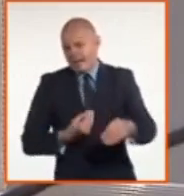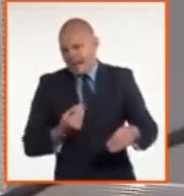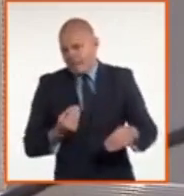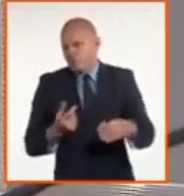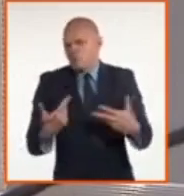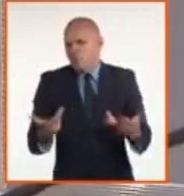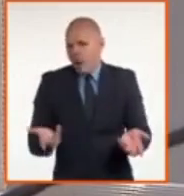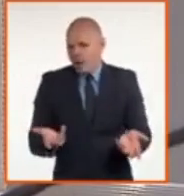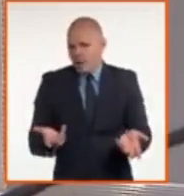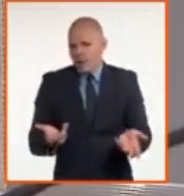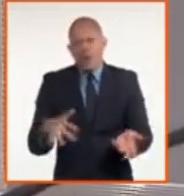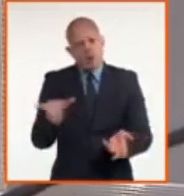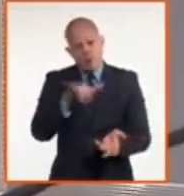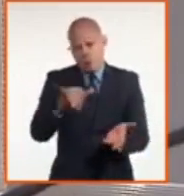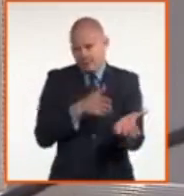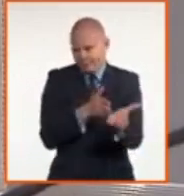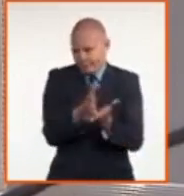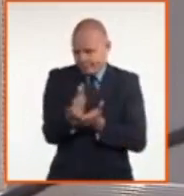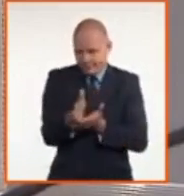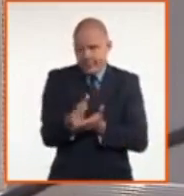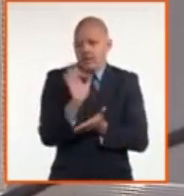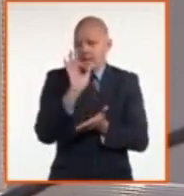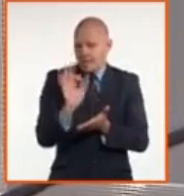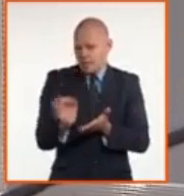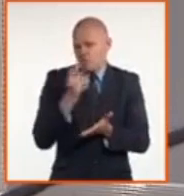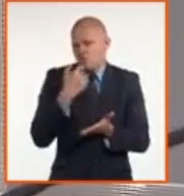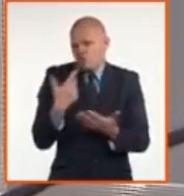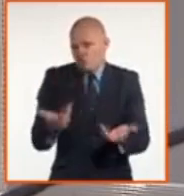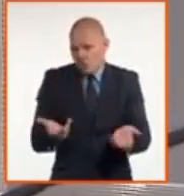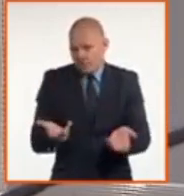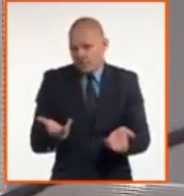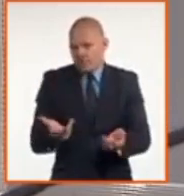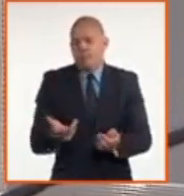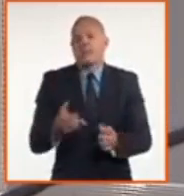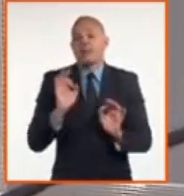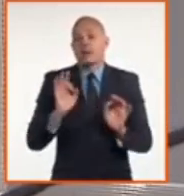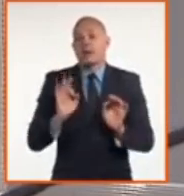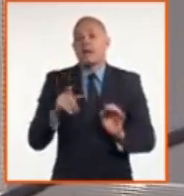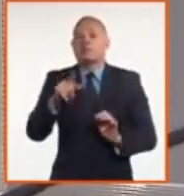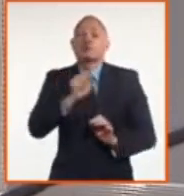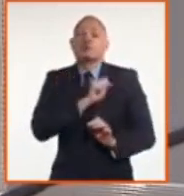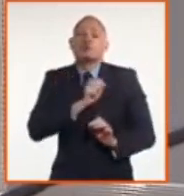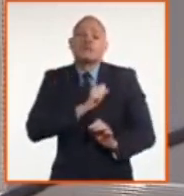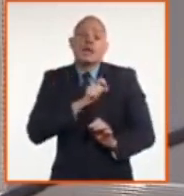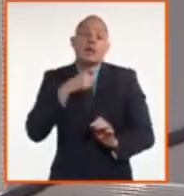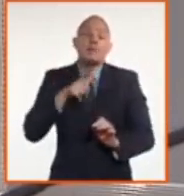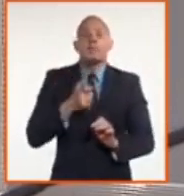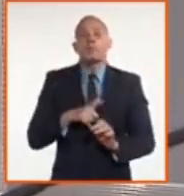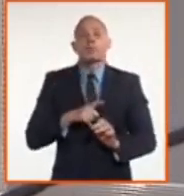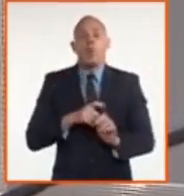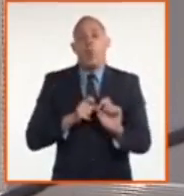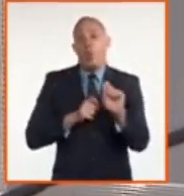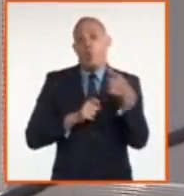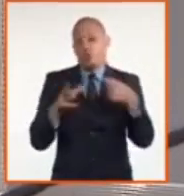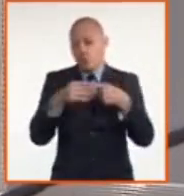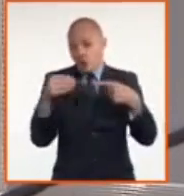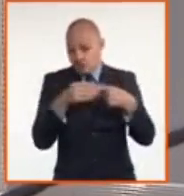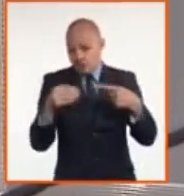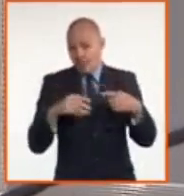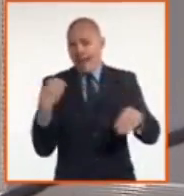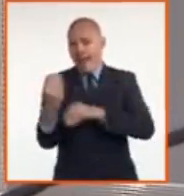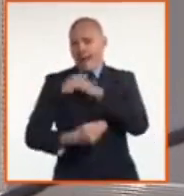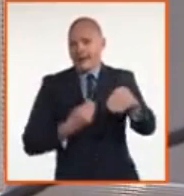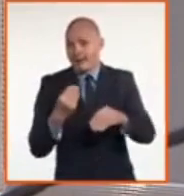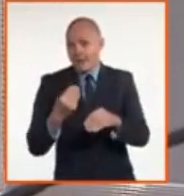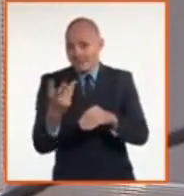se mantiene que es el 120 pesos cubanos por un dólar la diferencia entre